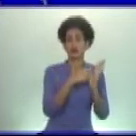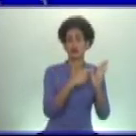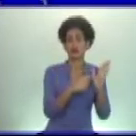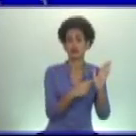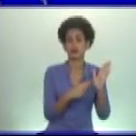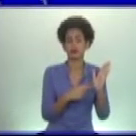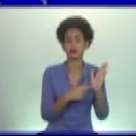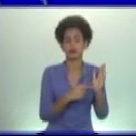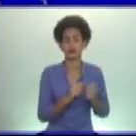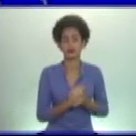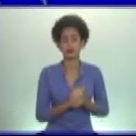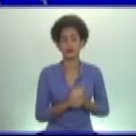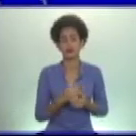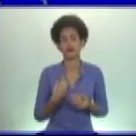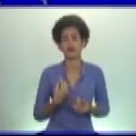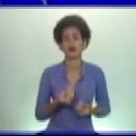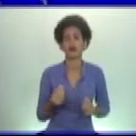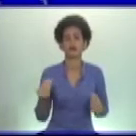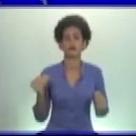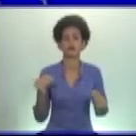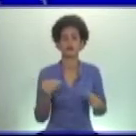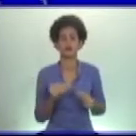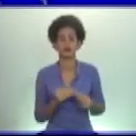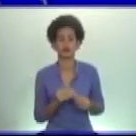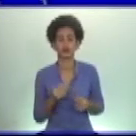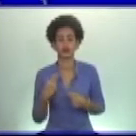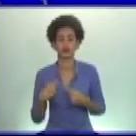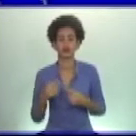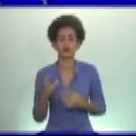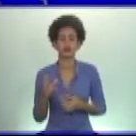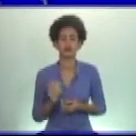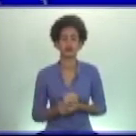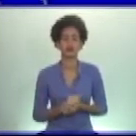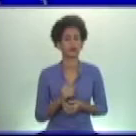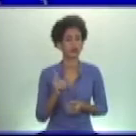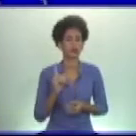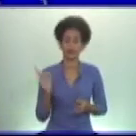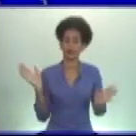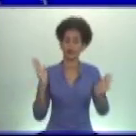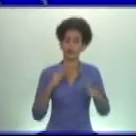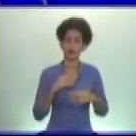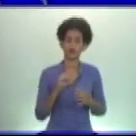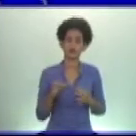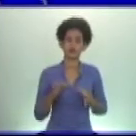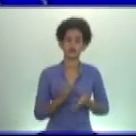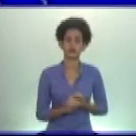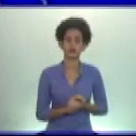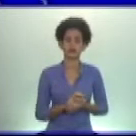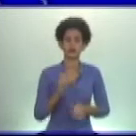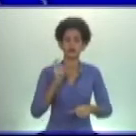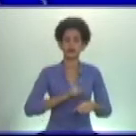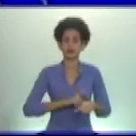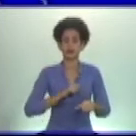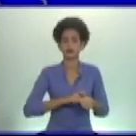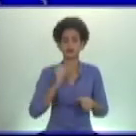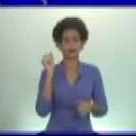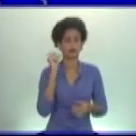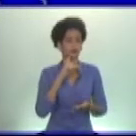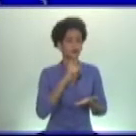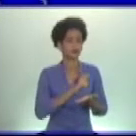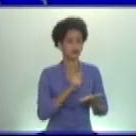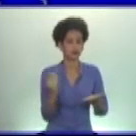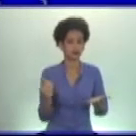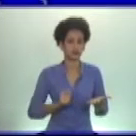conjunto de partida le va a corresponder más de un elemento. Por eso no es función. Les doy un breve tiempo para que terminen de copiar este último